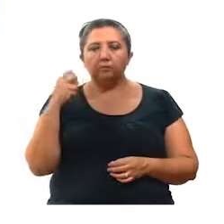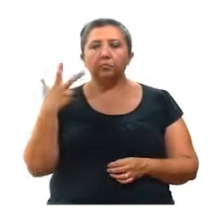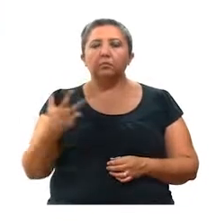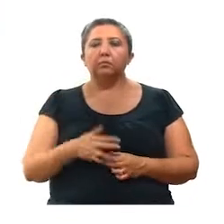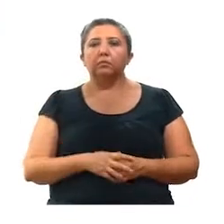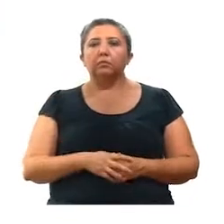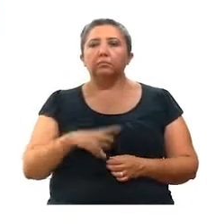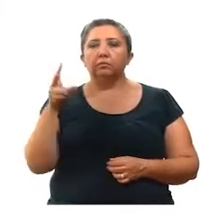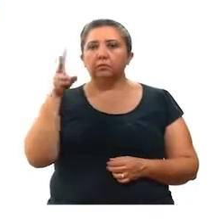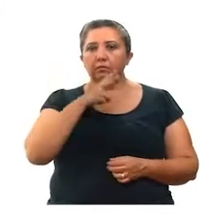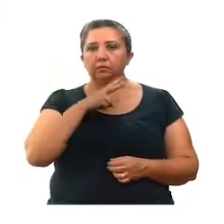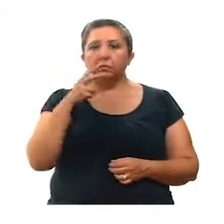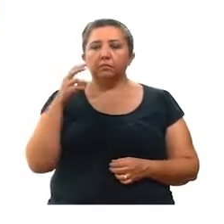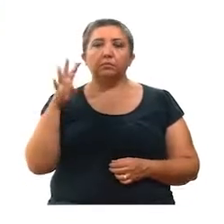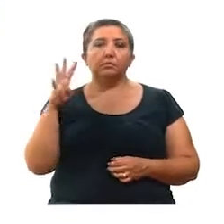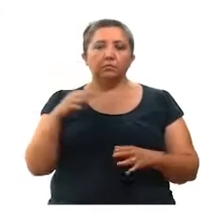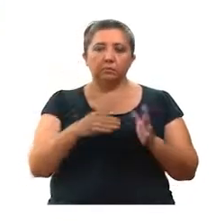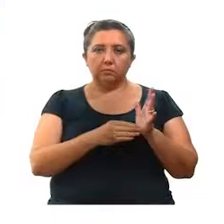62.168, Valladolid,